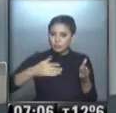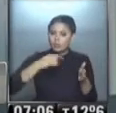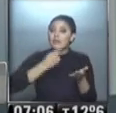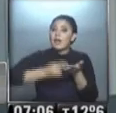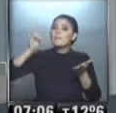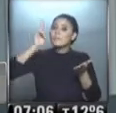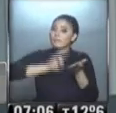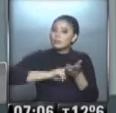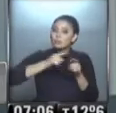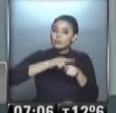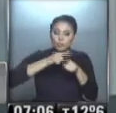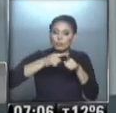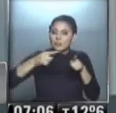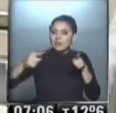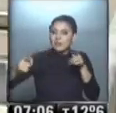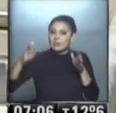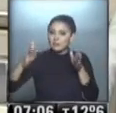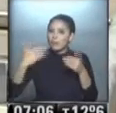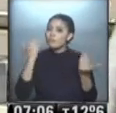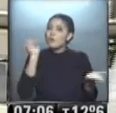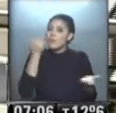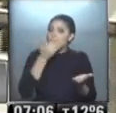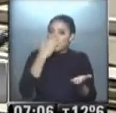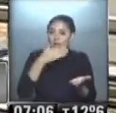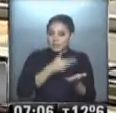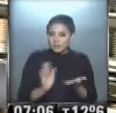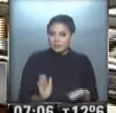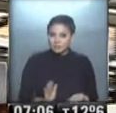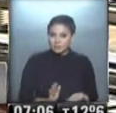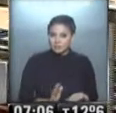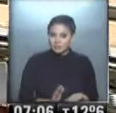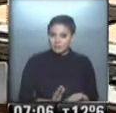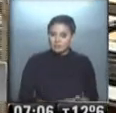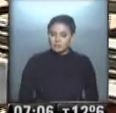repito, en carácter provisorio, es decir, revocable,